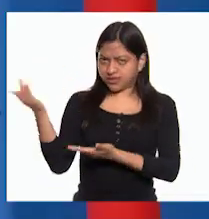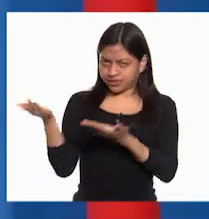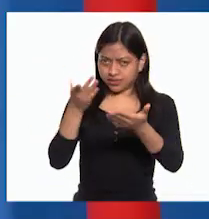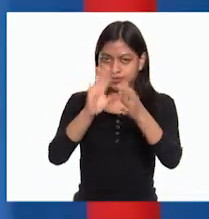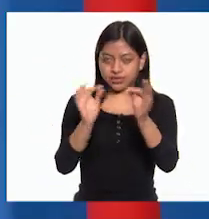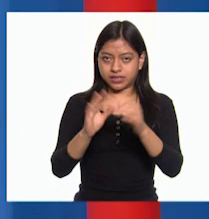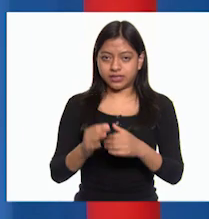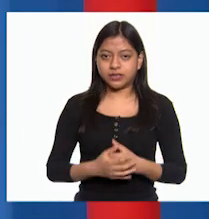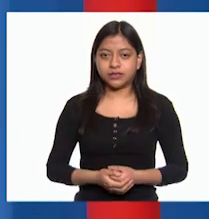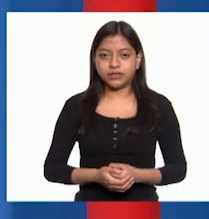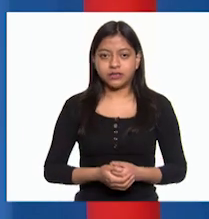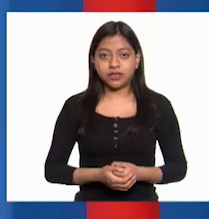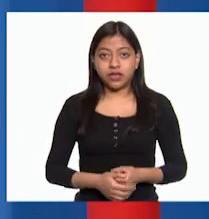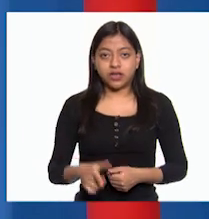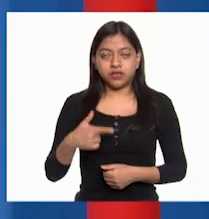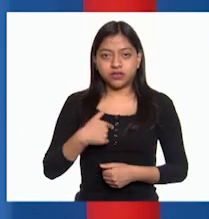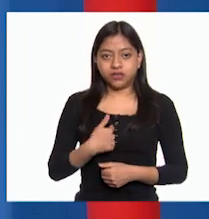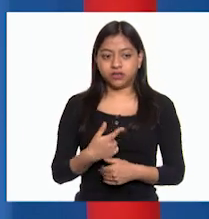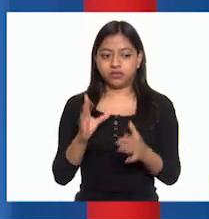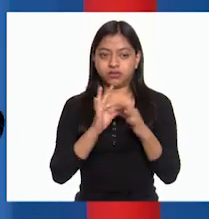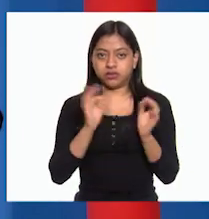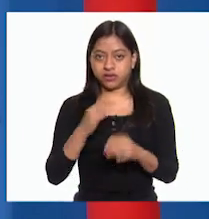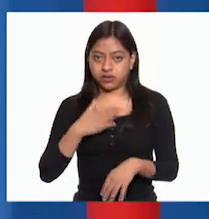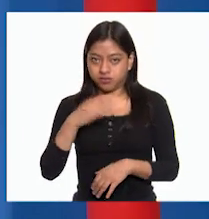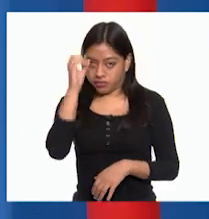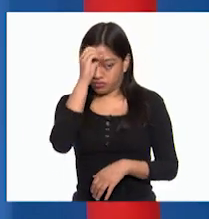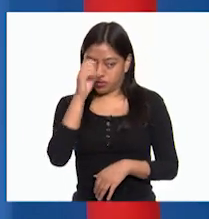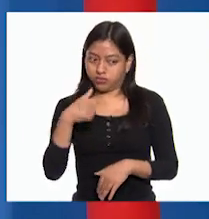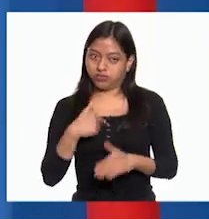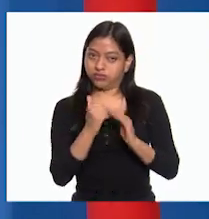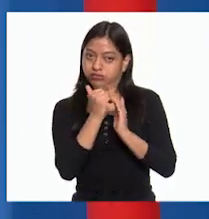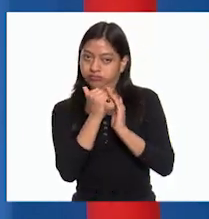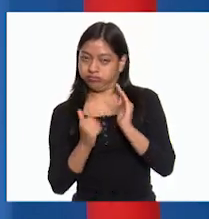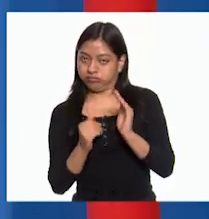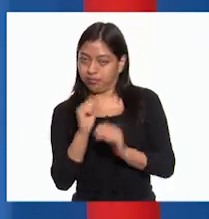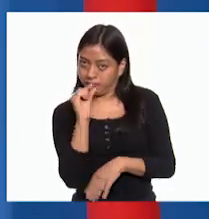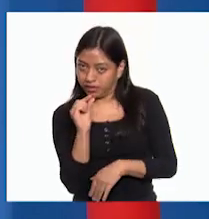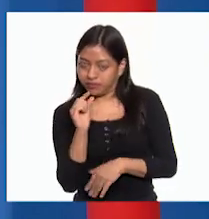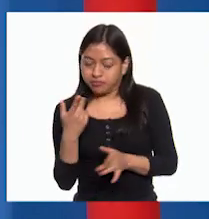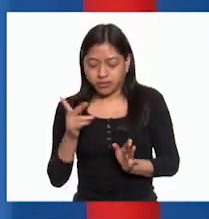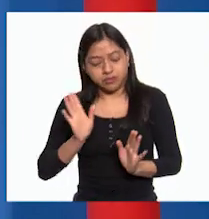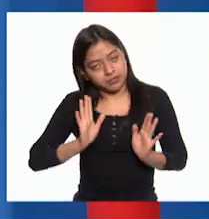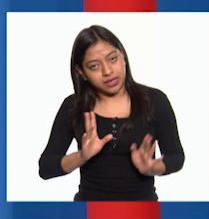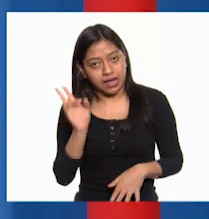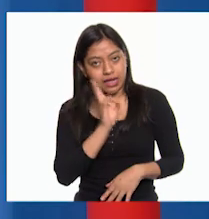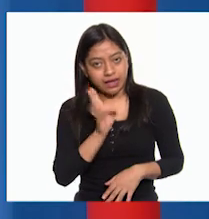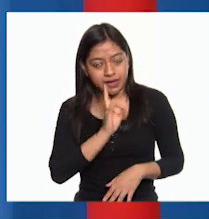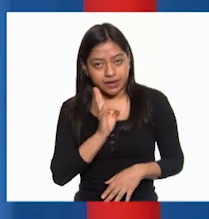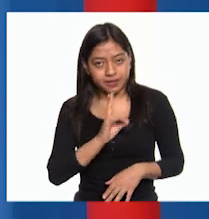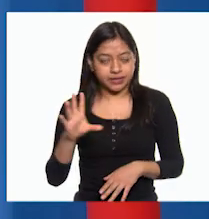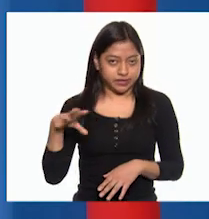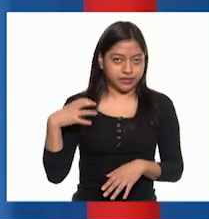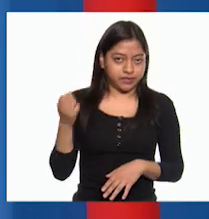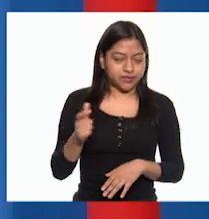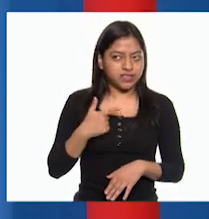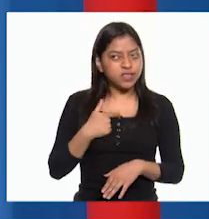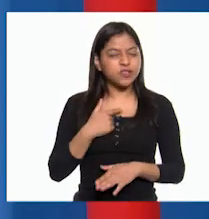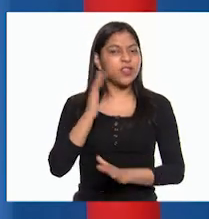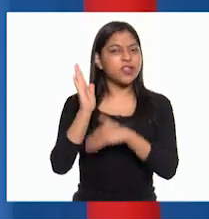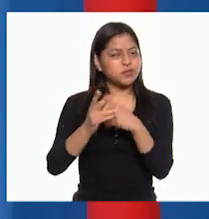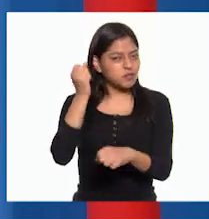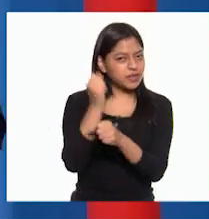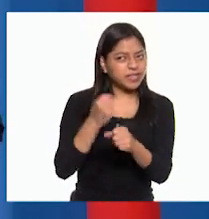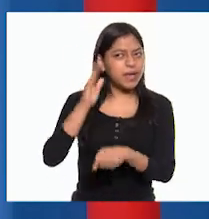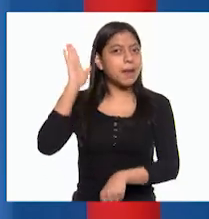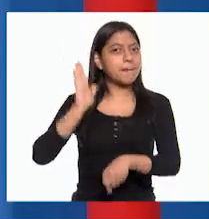de leer la de Valéry, la verdad es que me siento un poco intimidada, pero lo voy a intentar, aunque será tentativa, pues seguiré